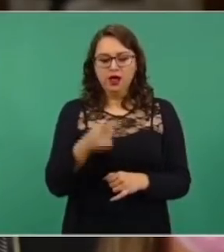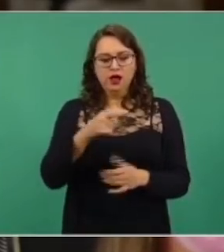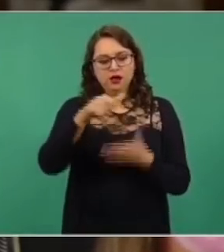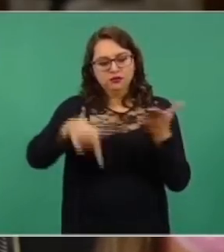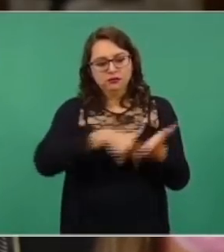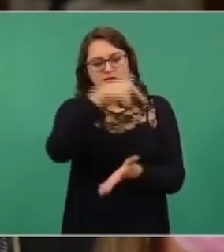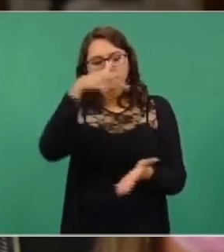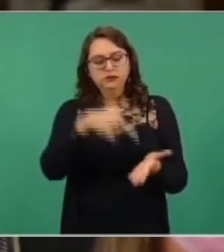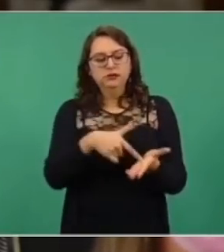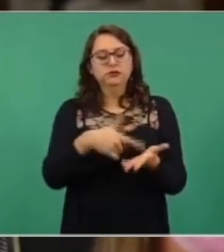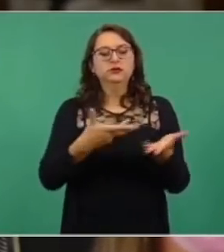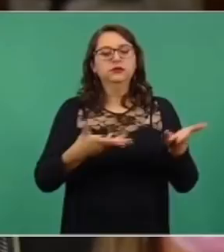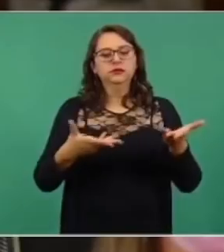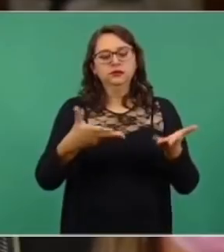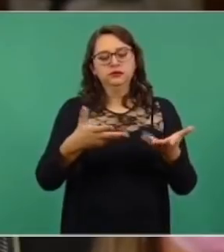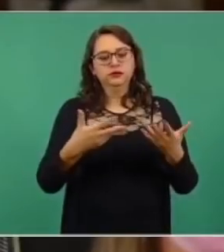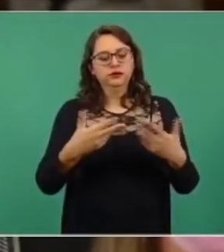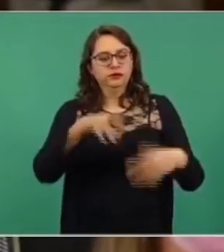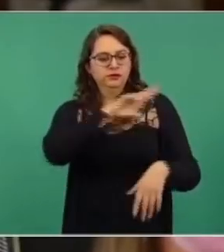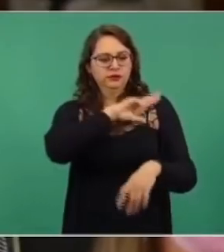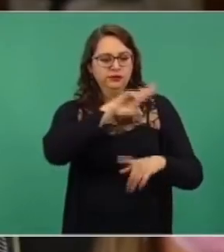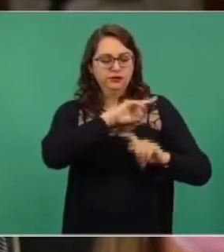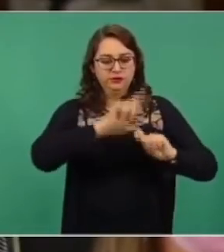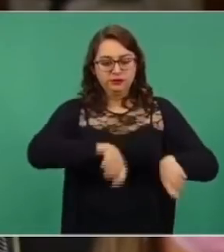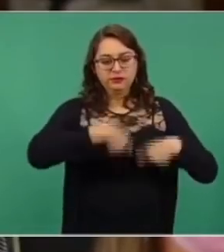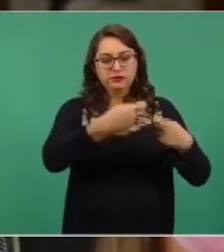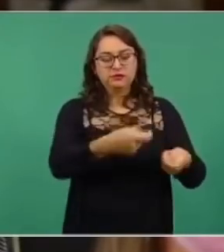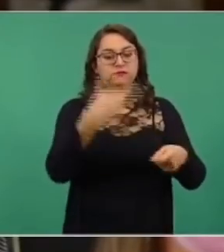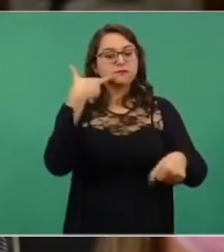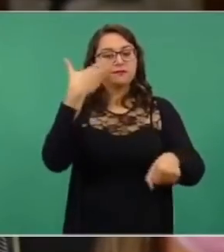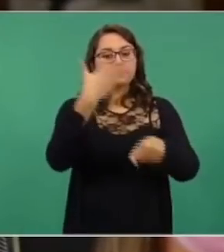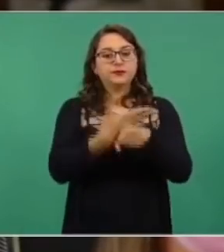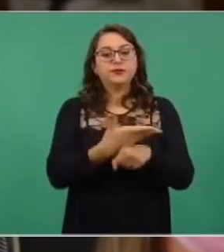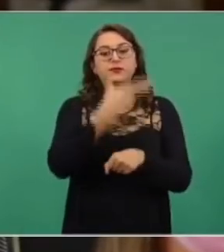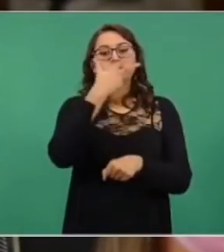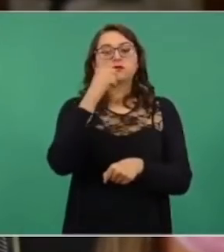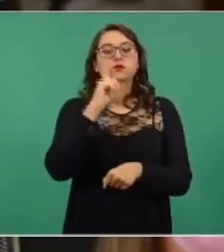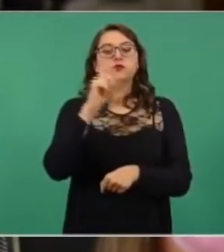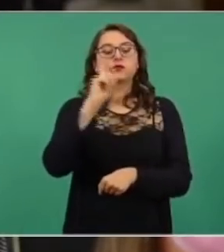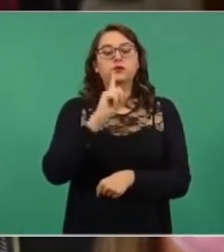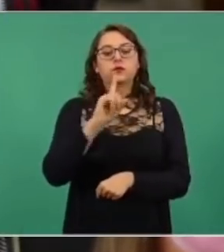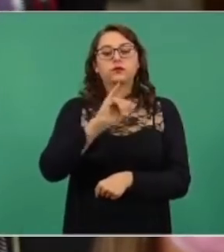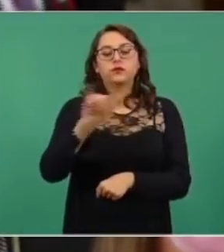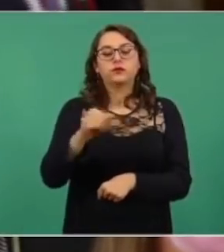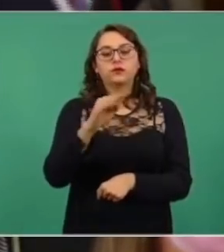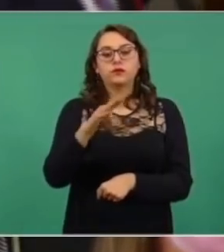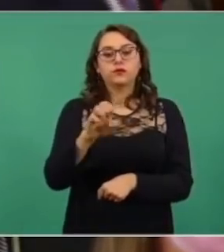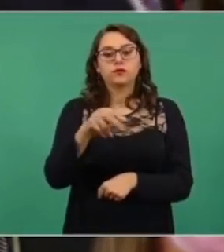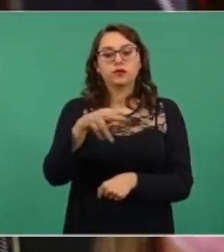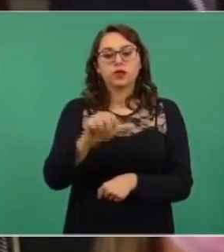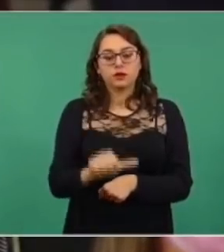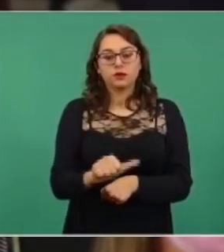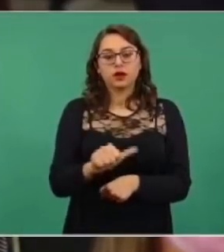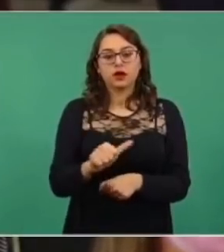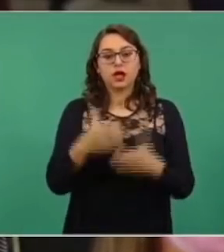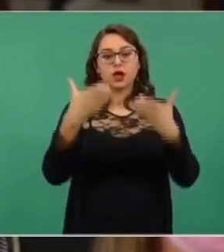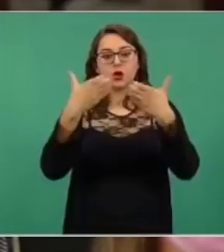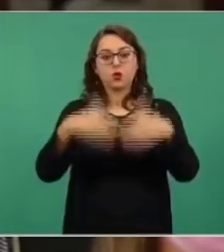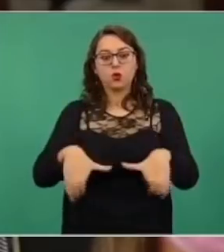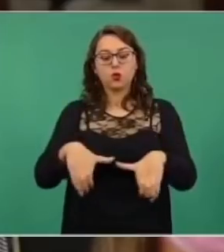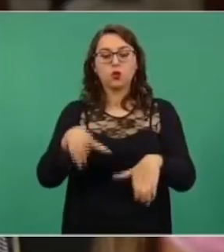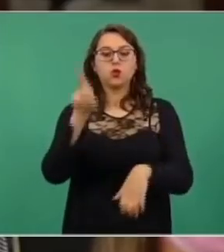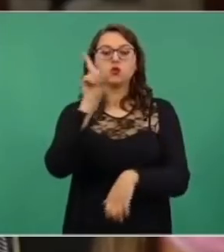diplomática y le dio el cargo a Jimena Caraza, cuñada de Claudio X